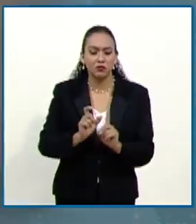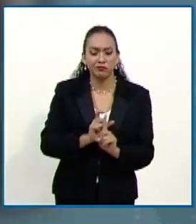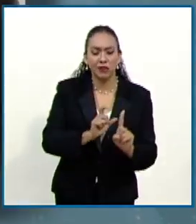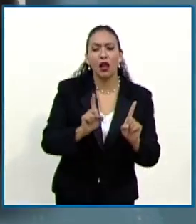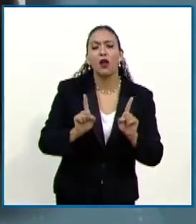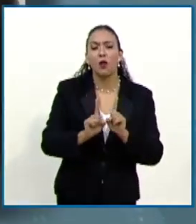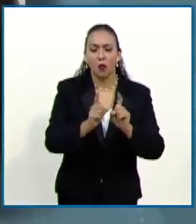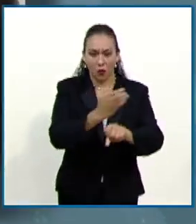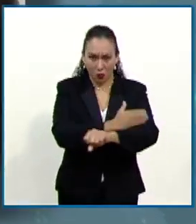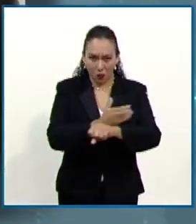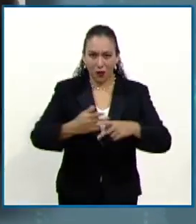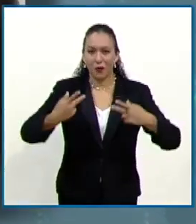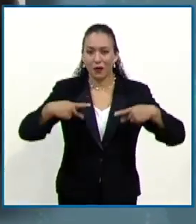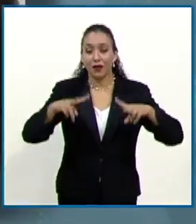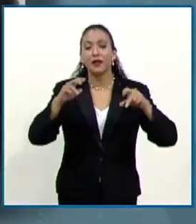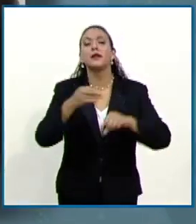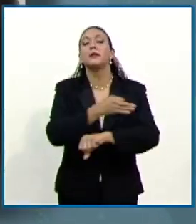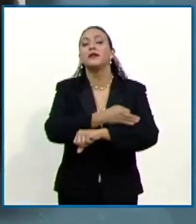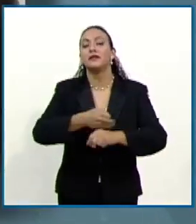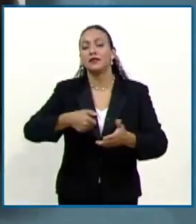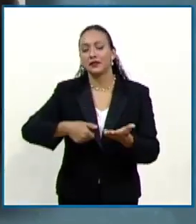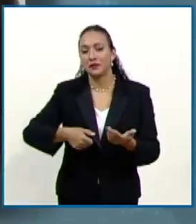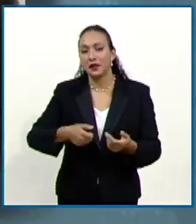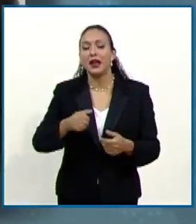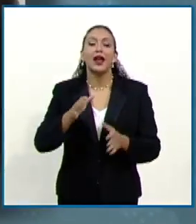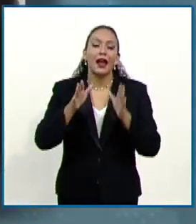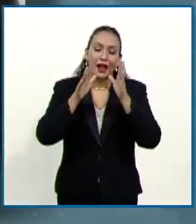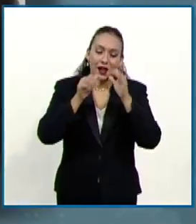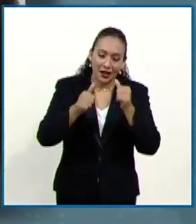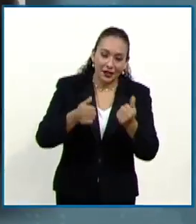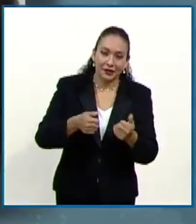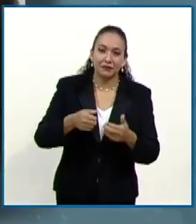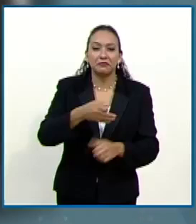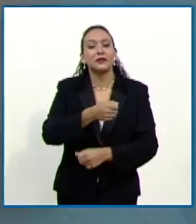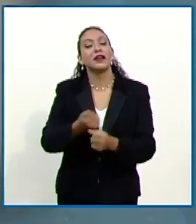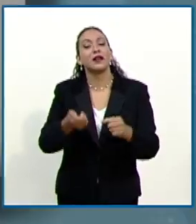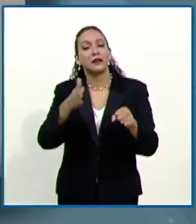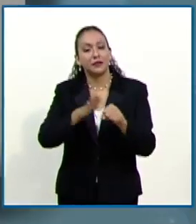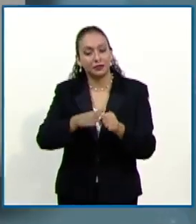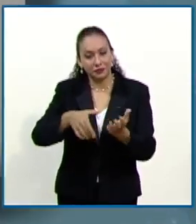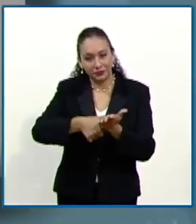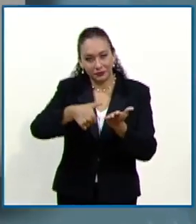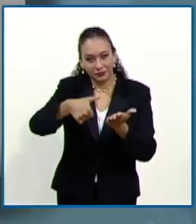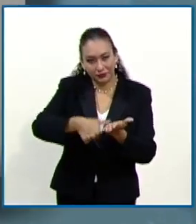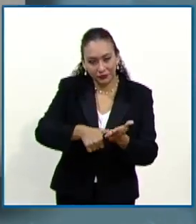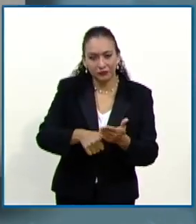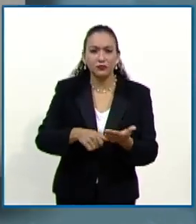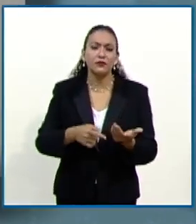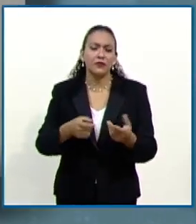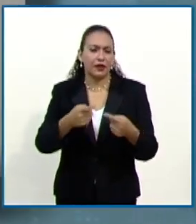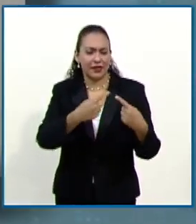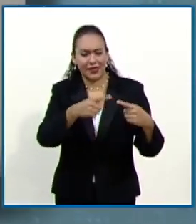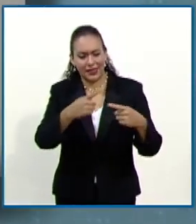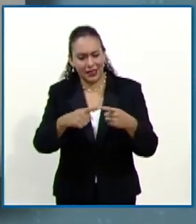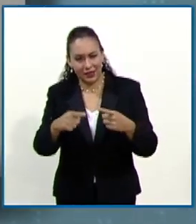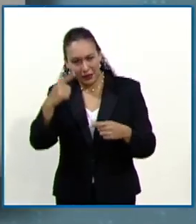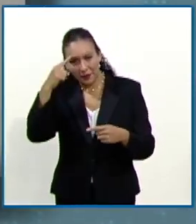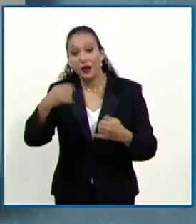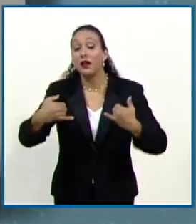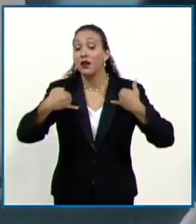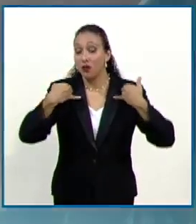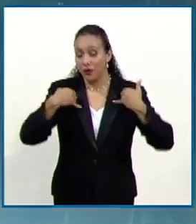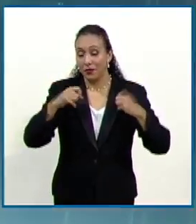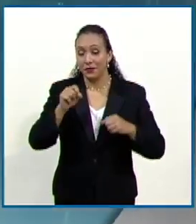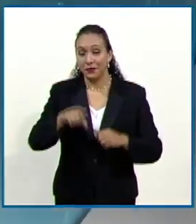especializado en materia familiar, civil, agraria, penal, mercantil, administrativa, constitucional y de justicia para